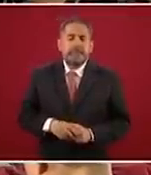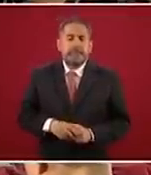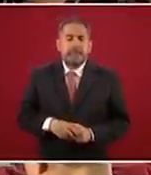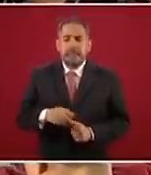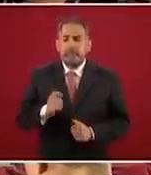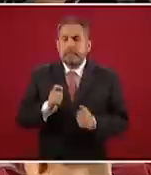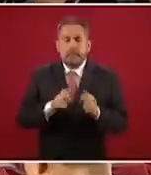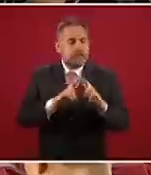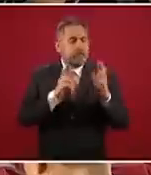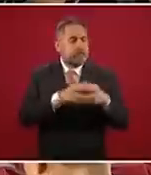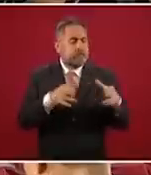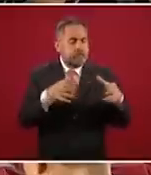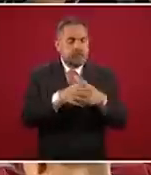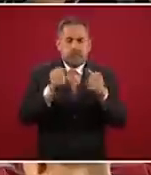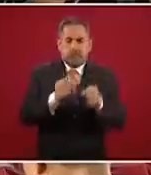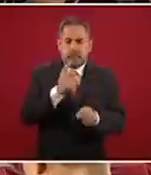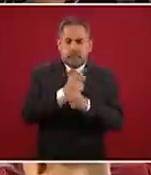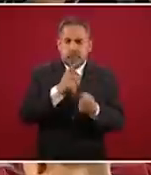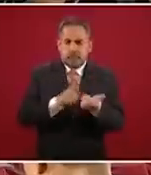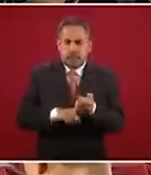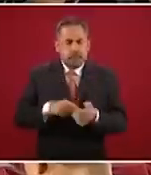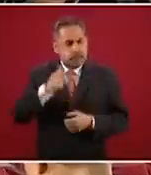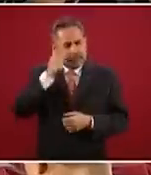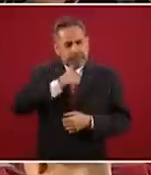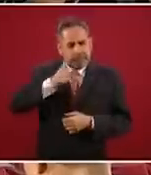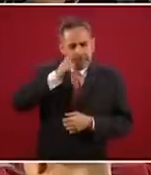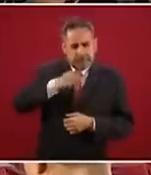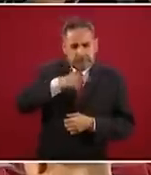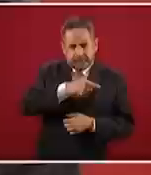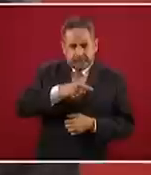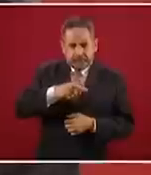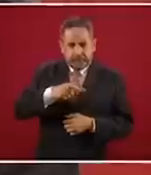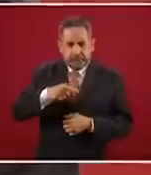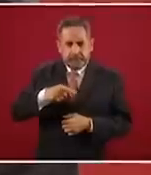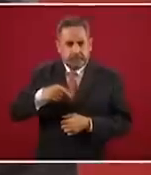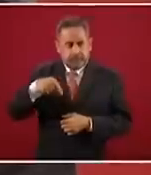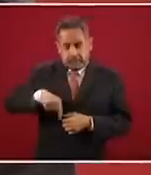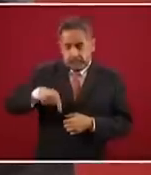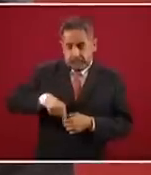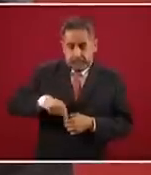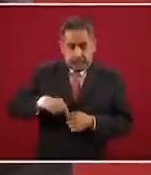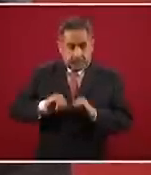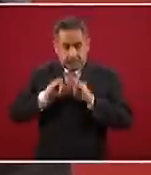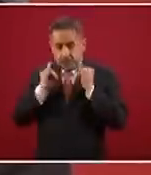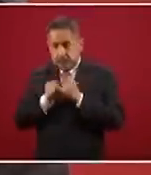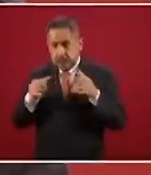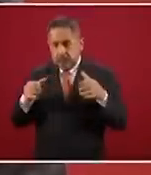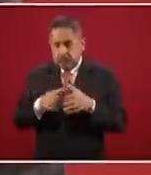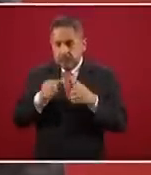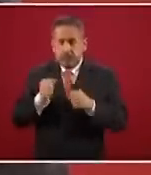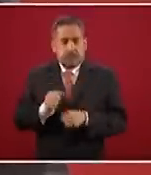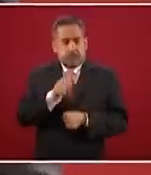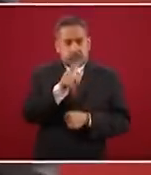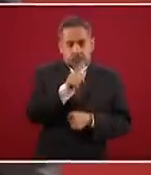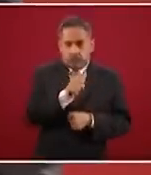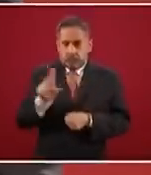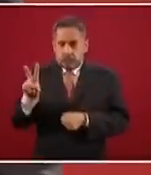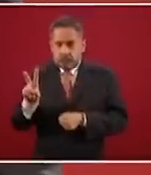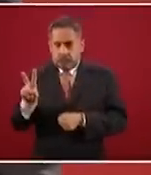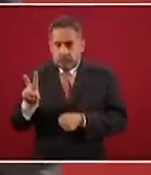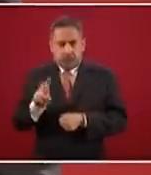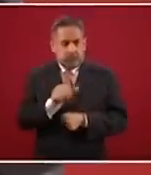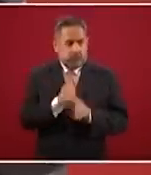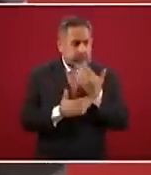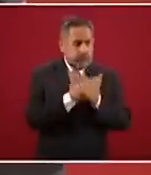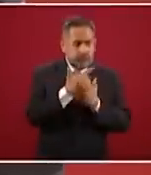La reunión del Gabinete de Seguridad que hacemos por lo general aquí de lunes a viernes de